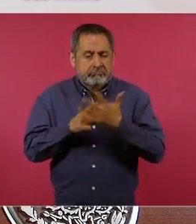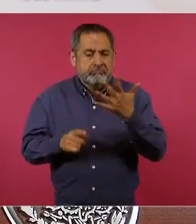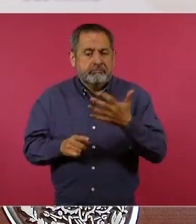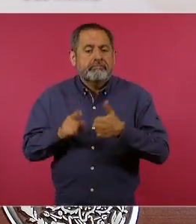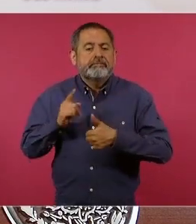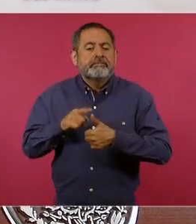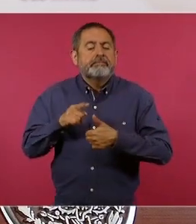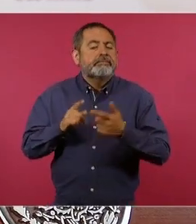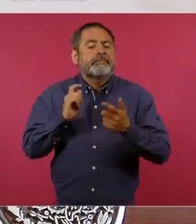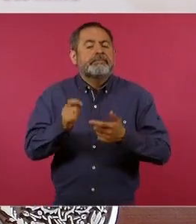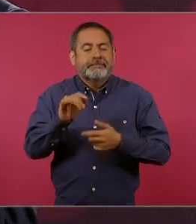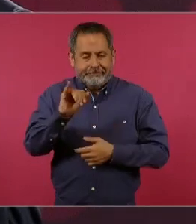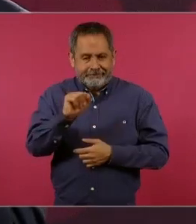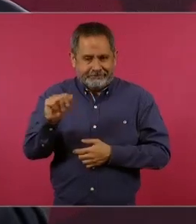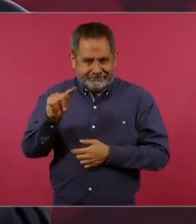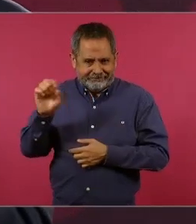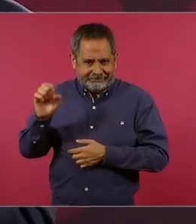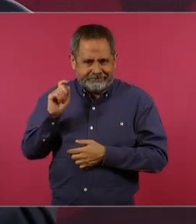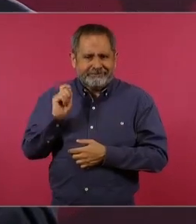porque es